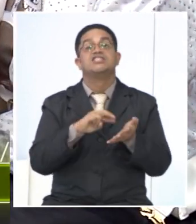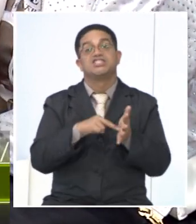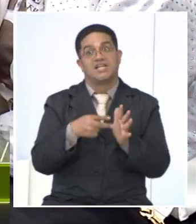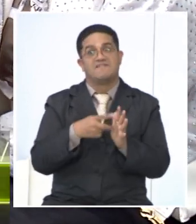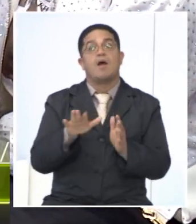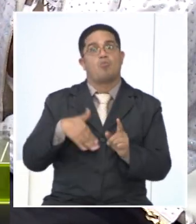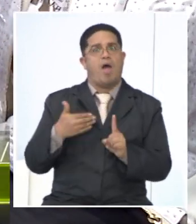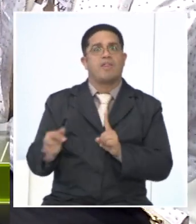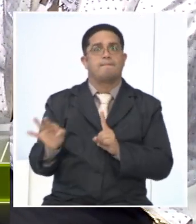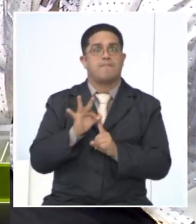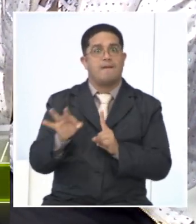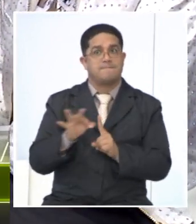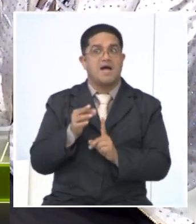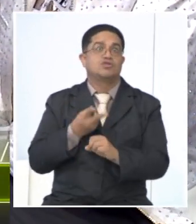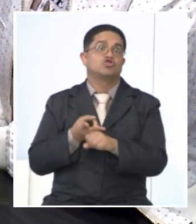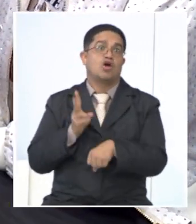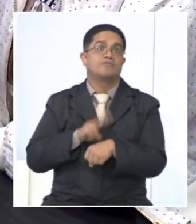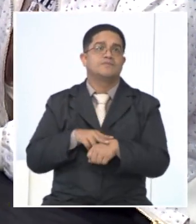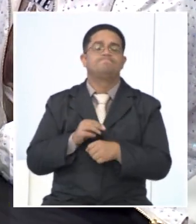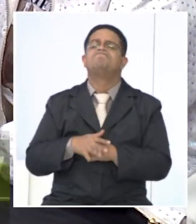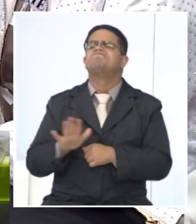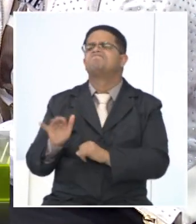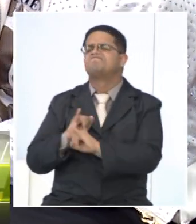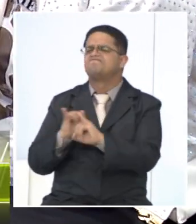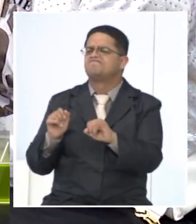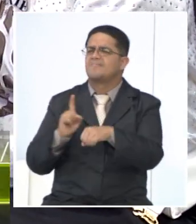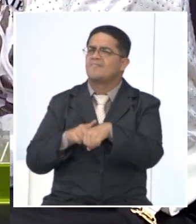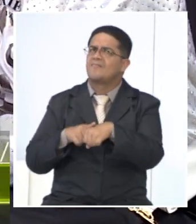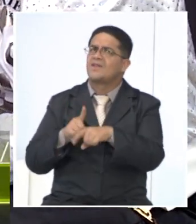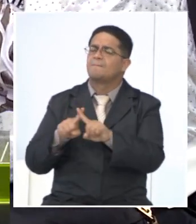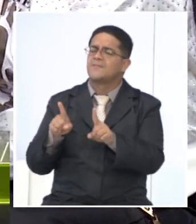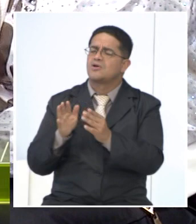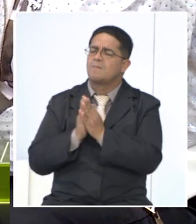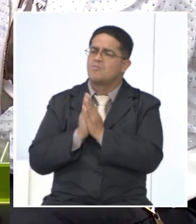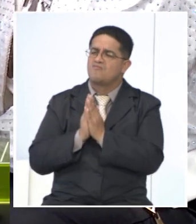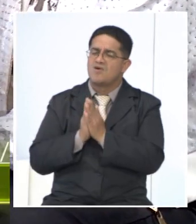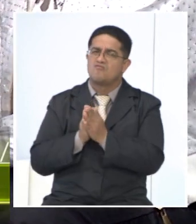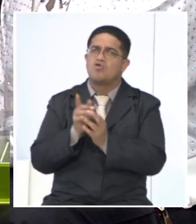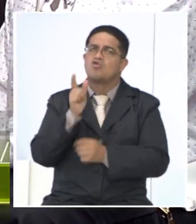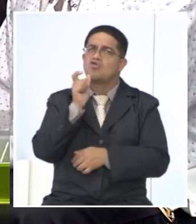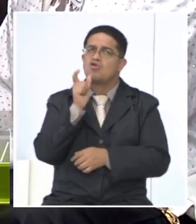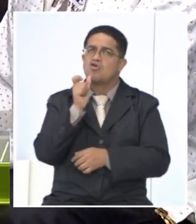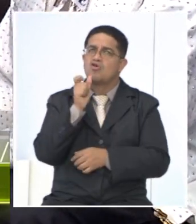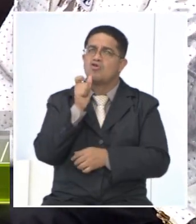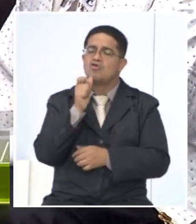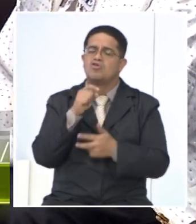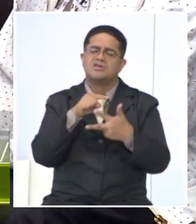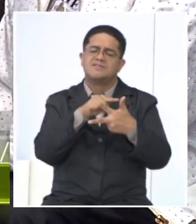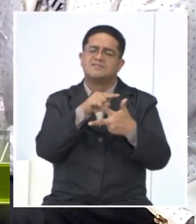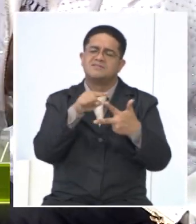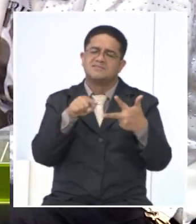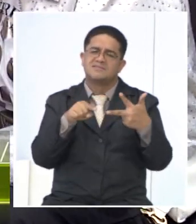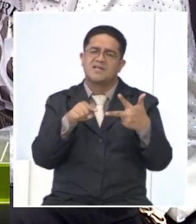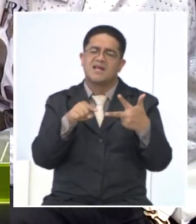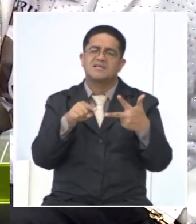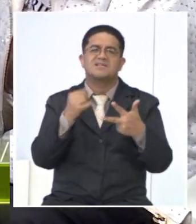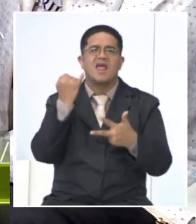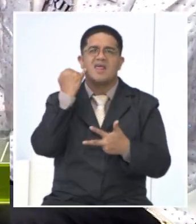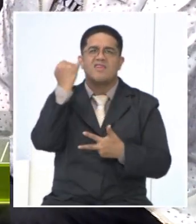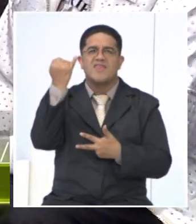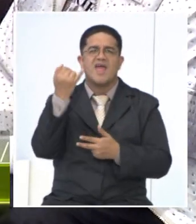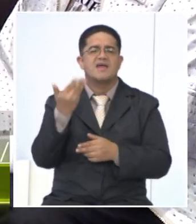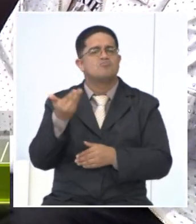que podemos tener. Doctora, se nos termina el tiempo, pero quisiera precisamente que nos brindara por lo menos 3 claves esenciales en lo que es